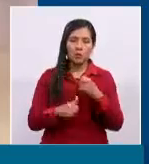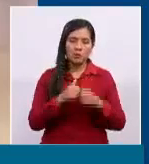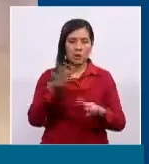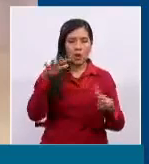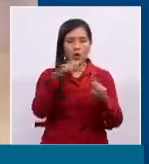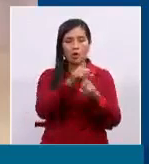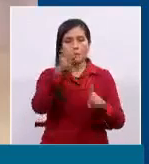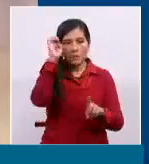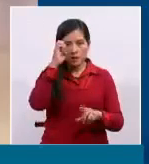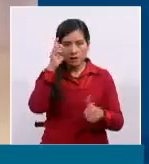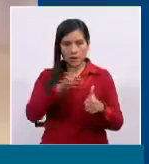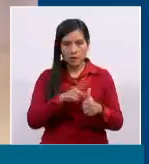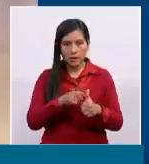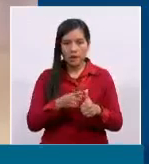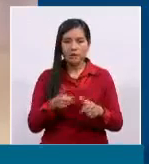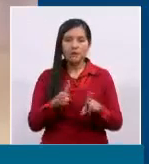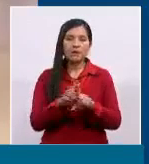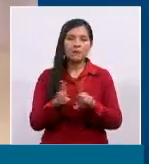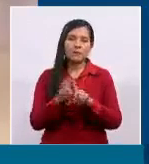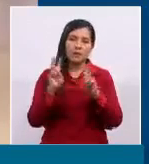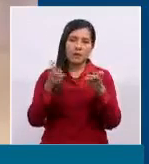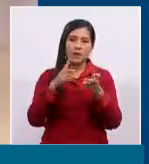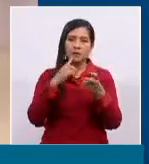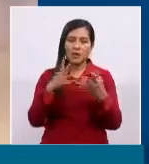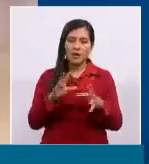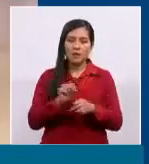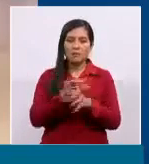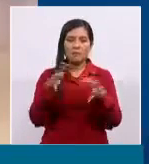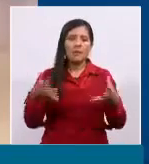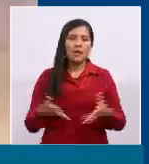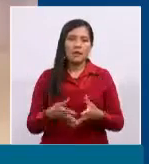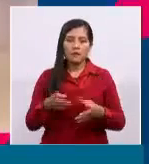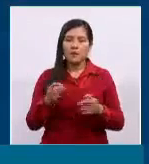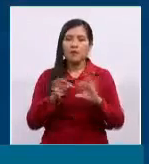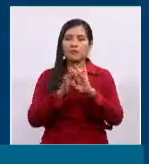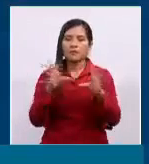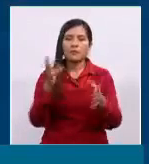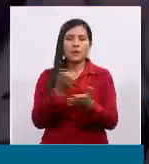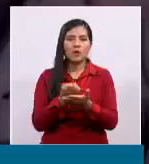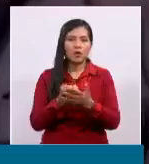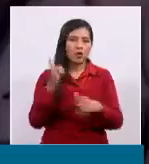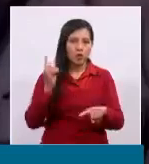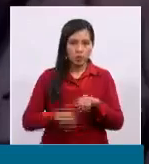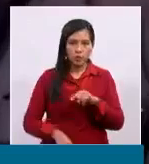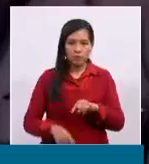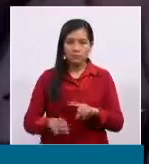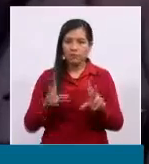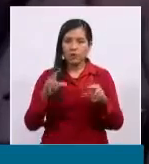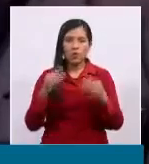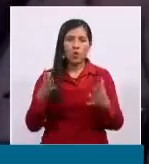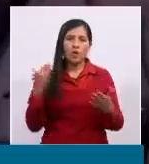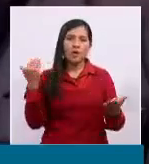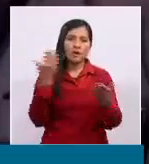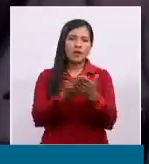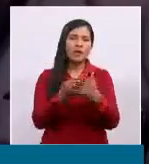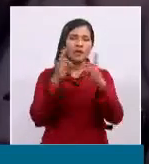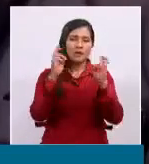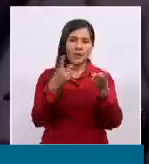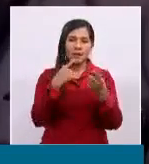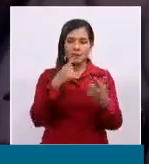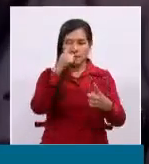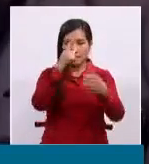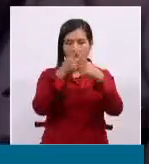Estado perjudicó mucho la reactivación económica. Entonces, hermano, no se llegó a las metas correspondientes